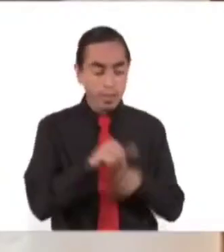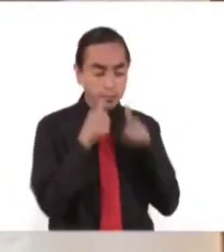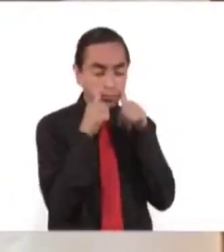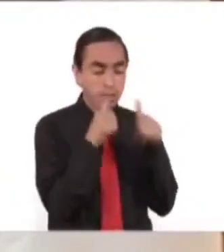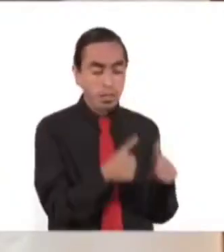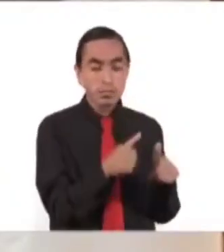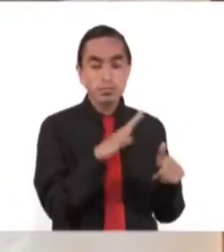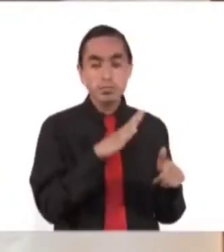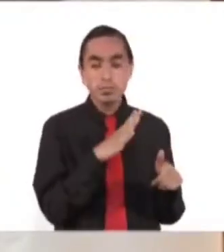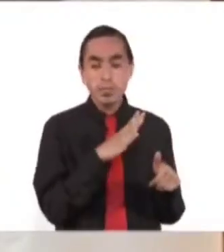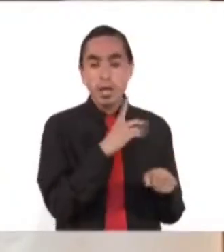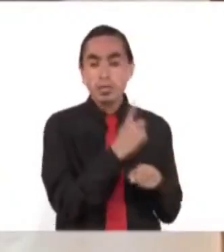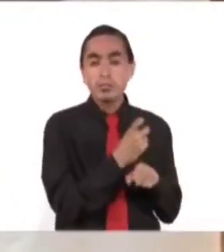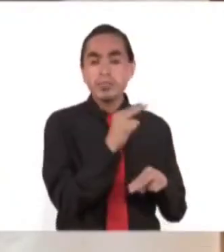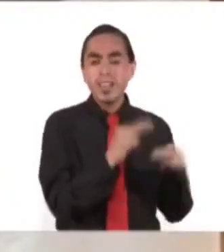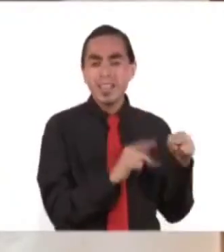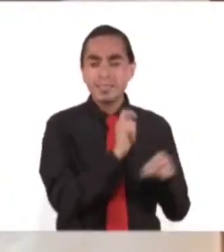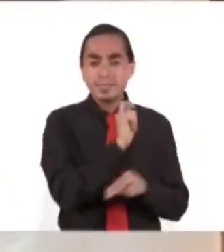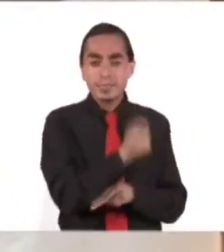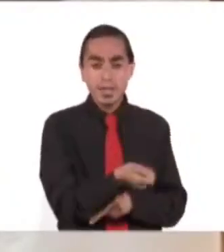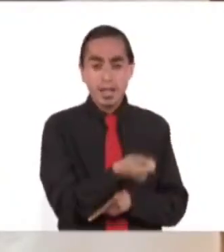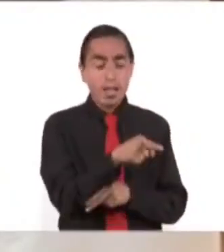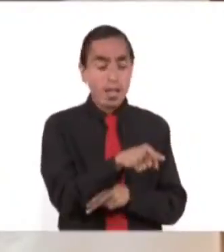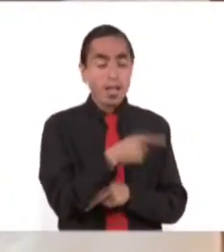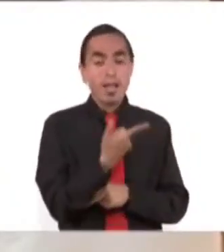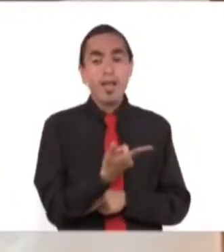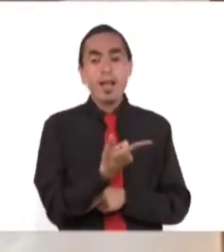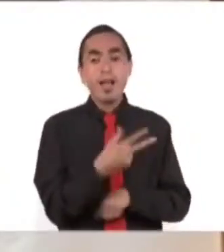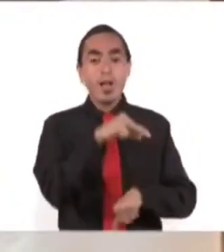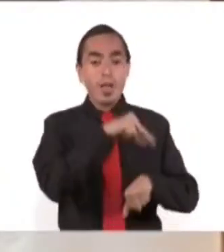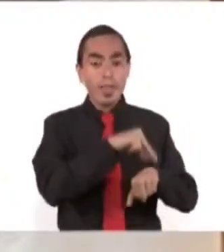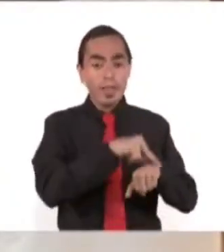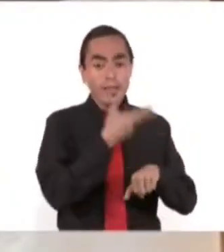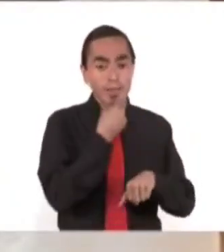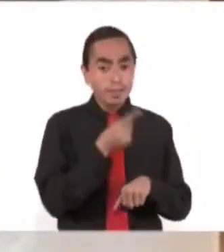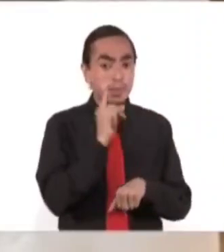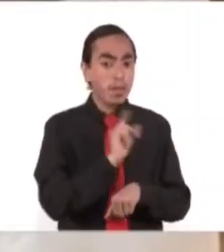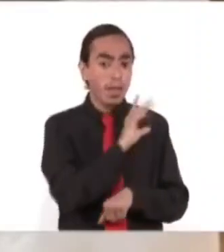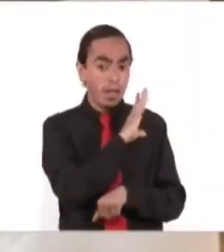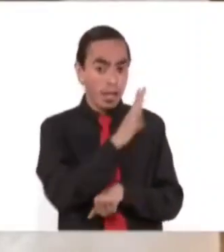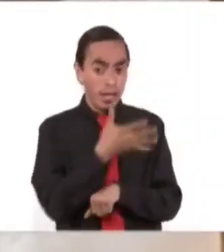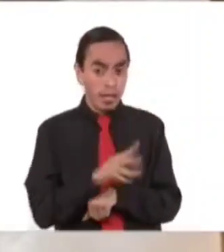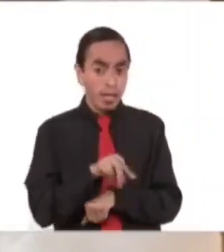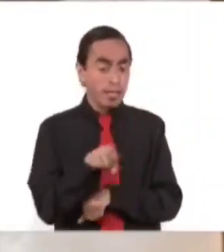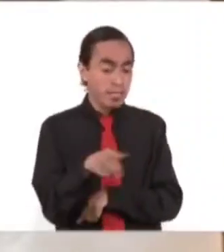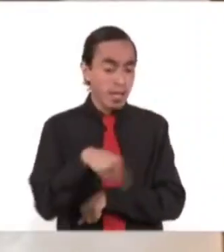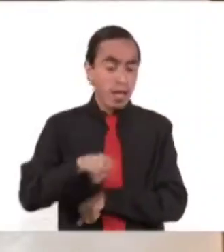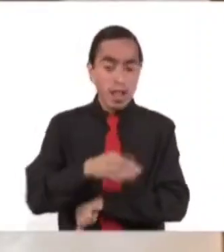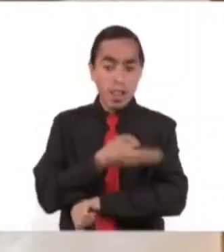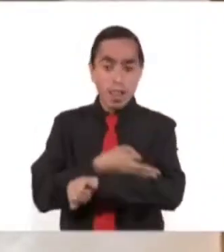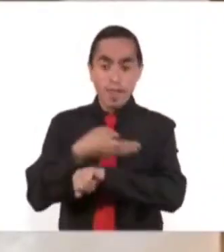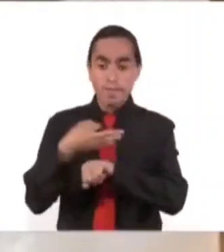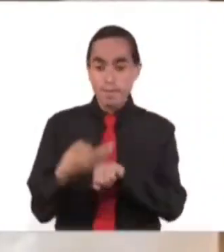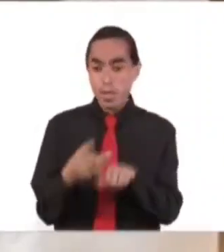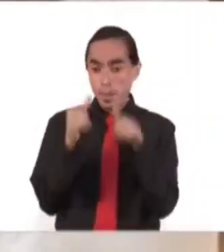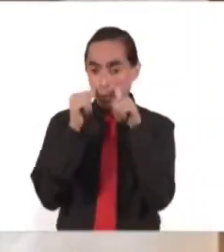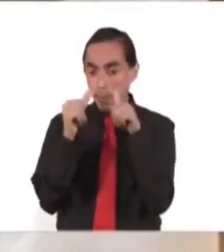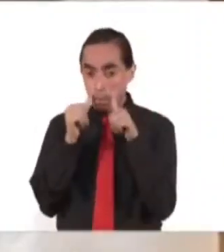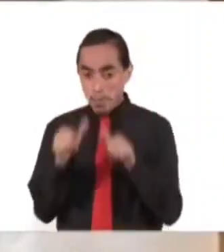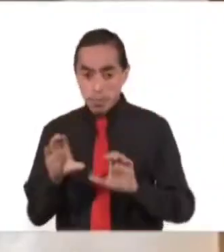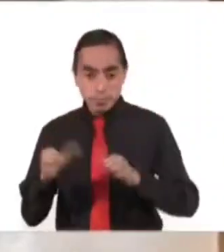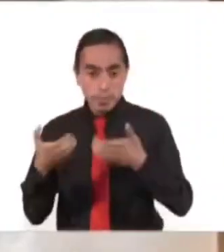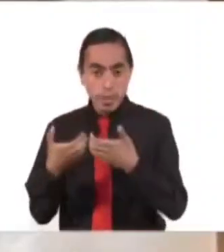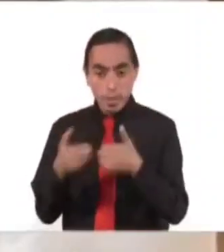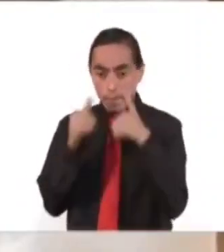es decir, de los médicos y médicas generales que atienden la vida de la familia, la vida de la comunidad